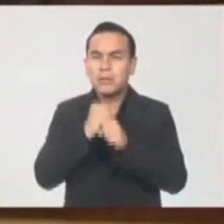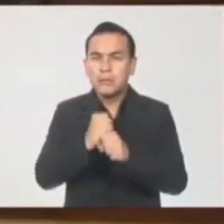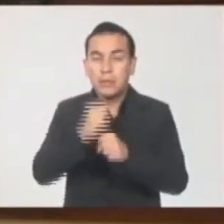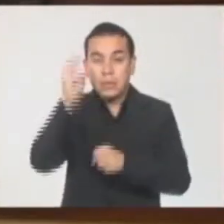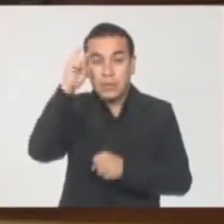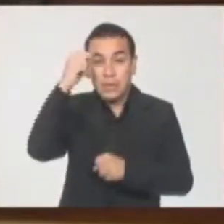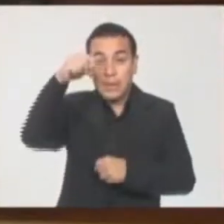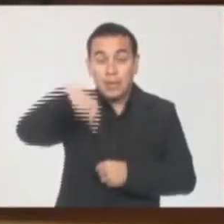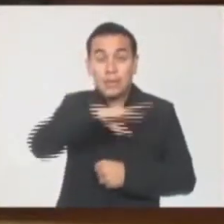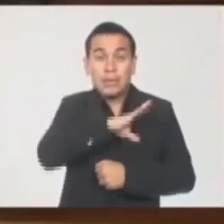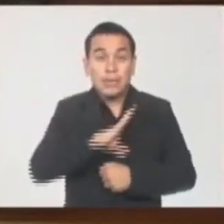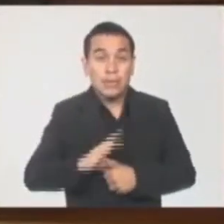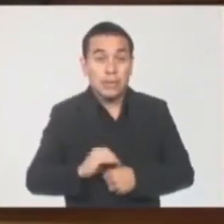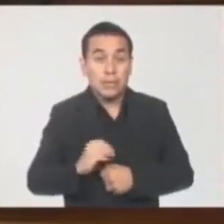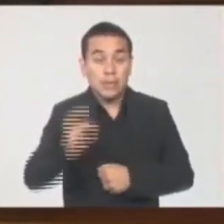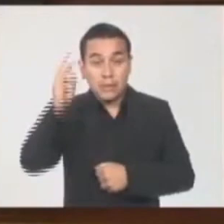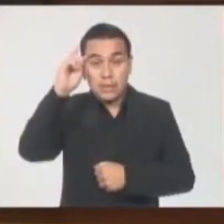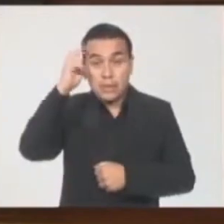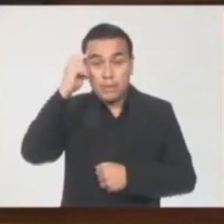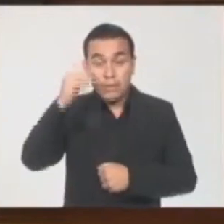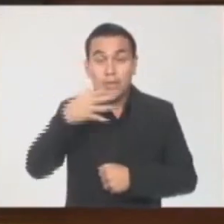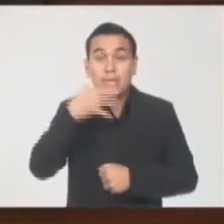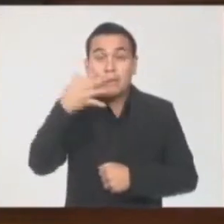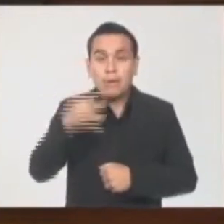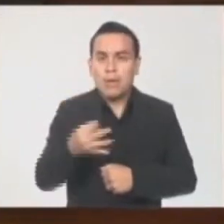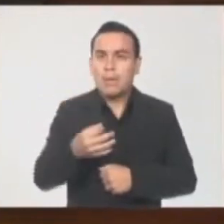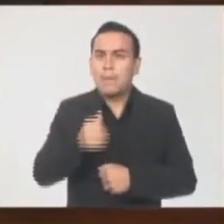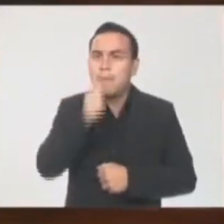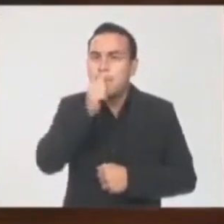El Salvador todavía tener seguridad es un bien privado.